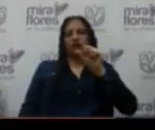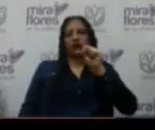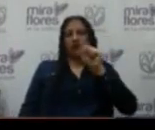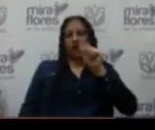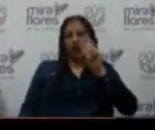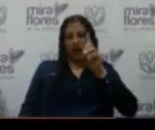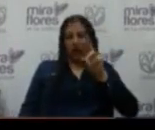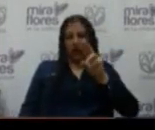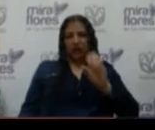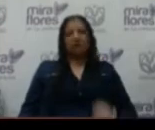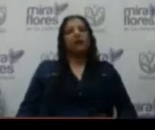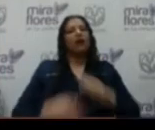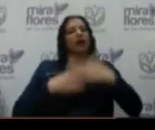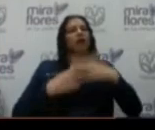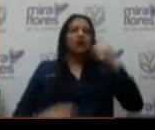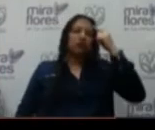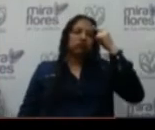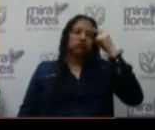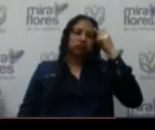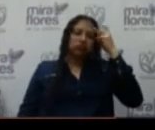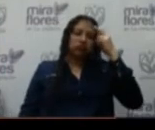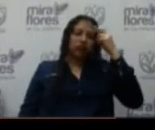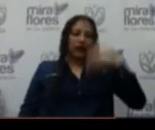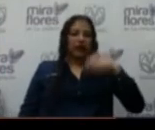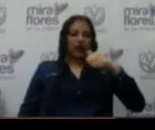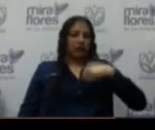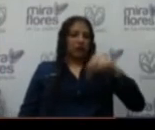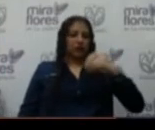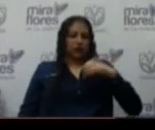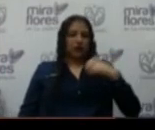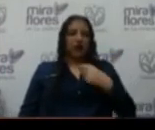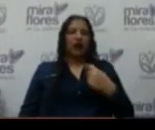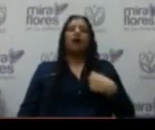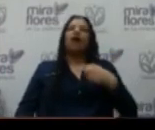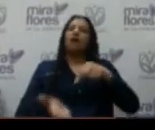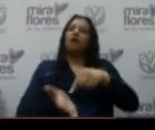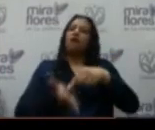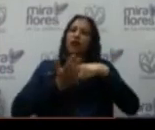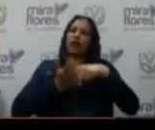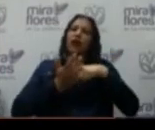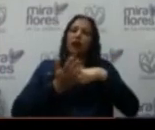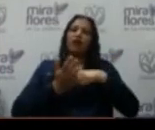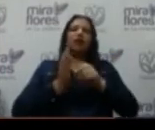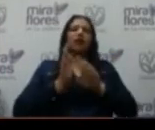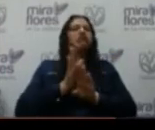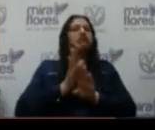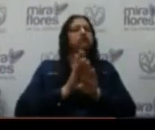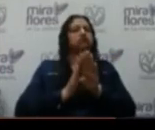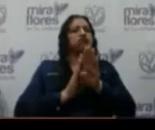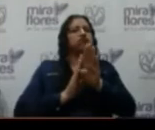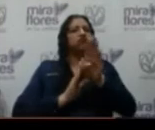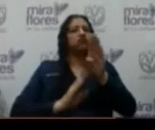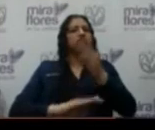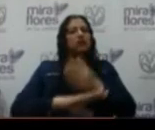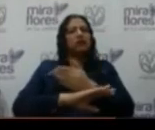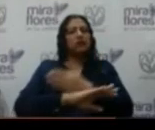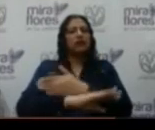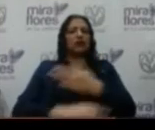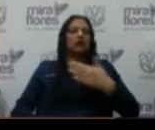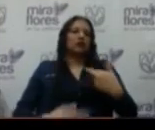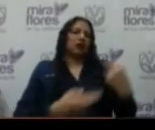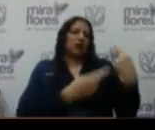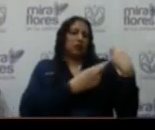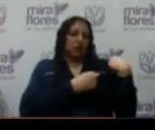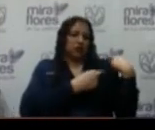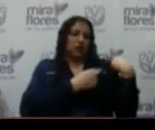Luego de esta sabia reflexión, desde el gobierno local, tenemos la obligación de construir y consolidar nuestra tarea de